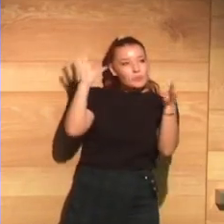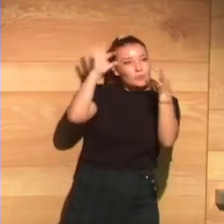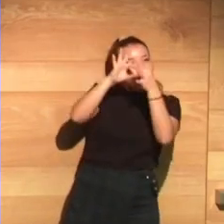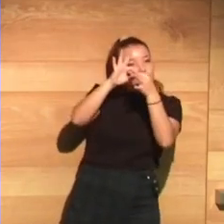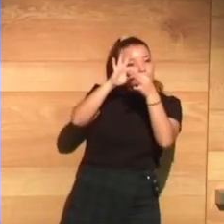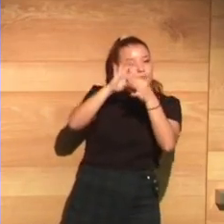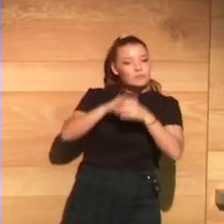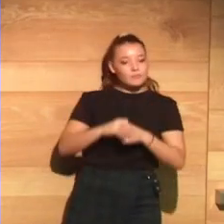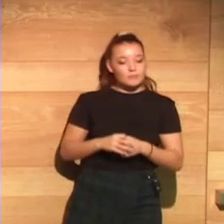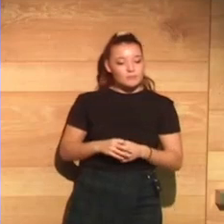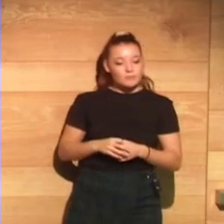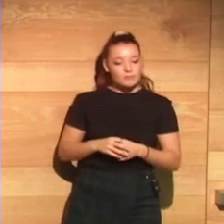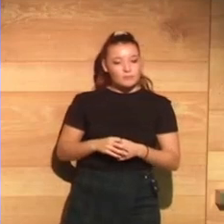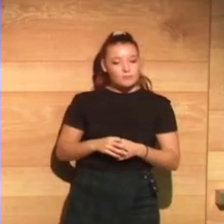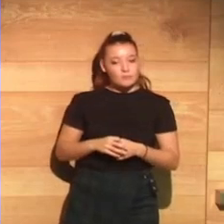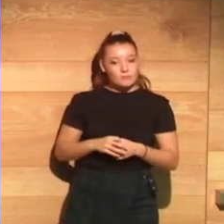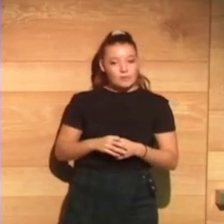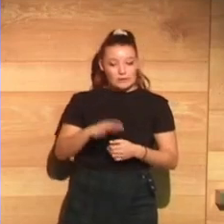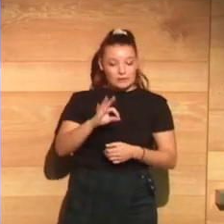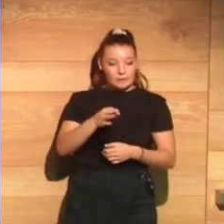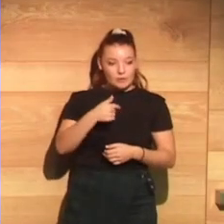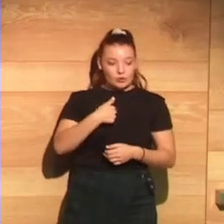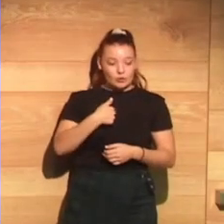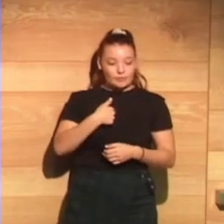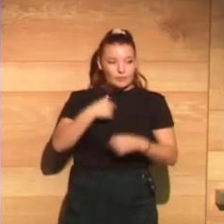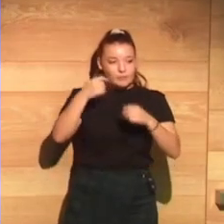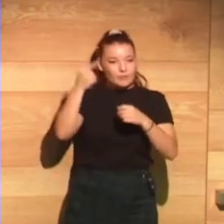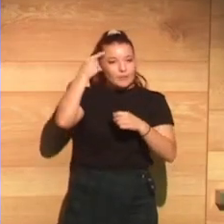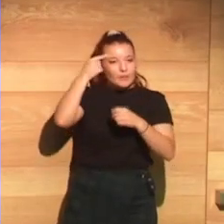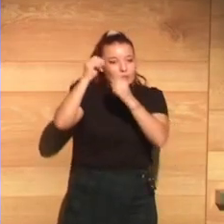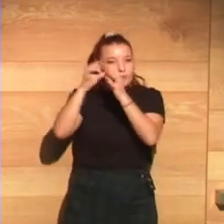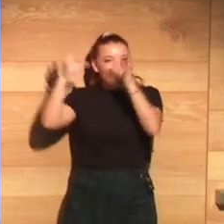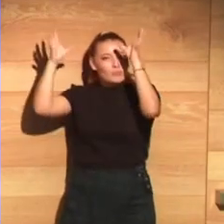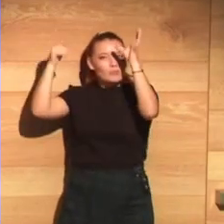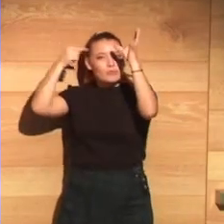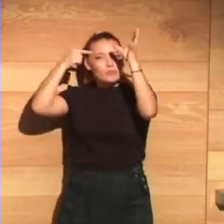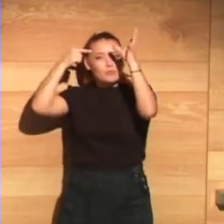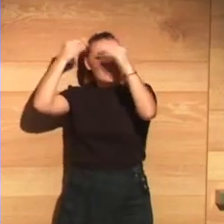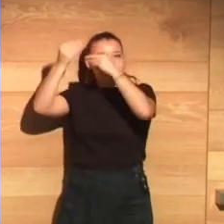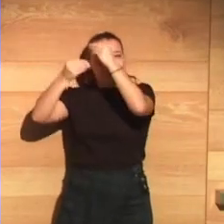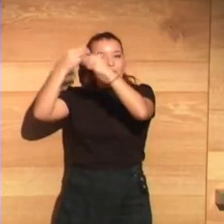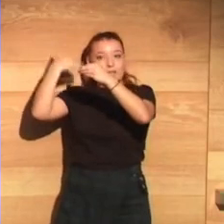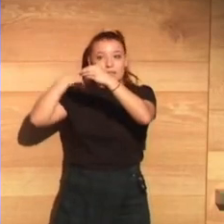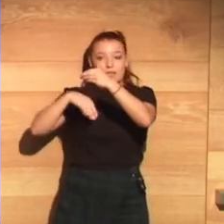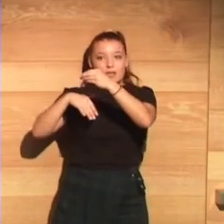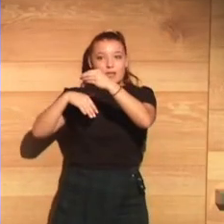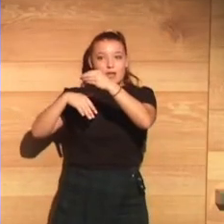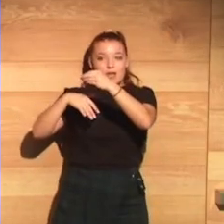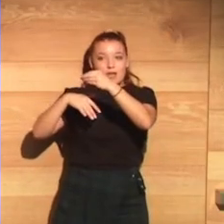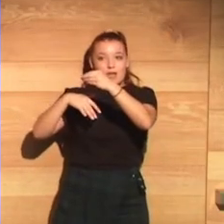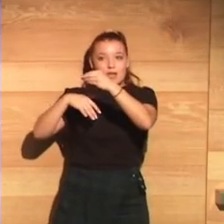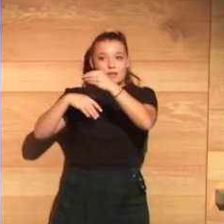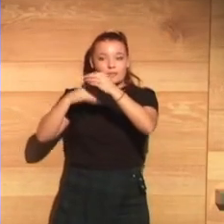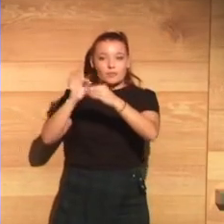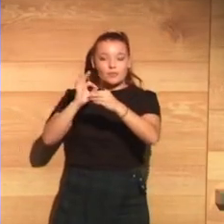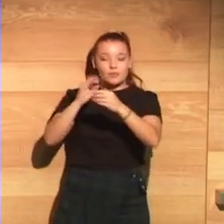que yo tengo en la cabeza y que escribo en base a esas imágenes que yo quiero dibujar. Pero es verdad que cuando yo ya tengo como un mapa